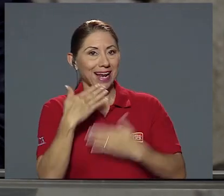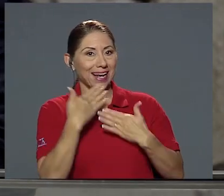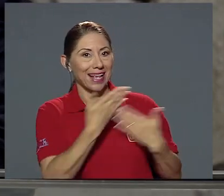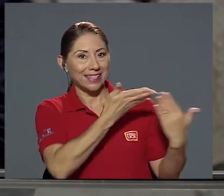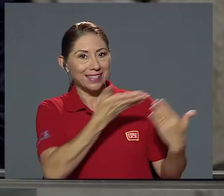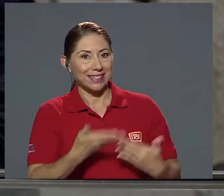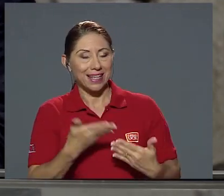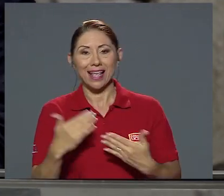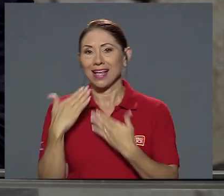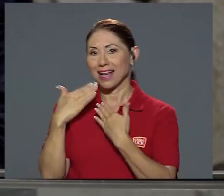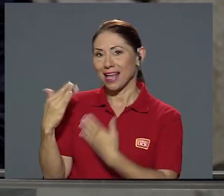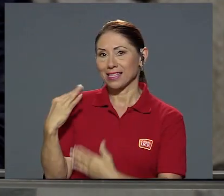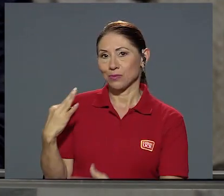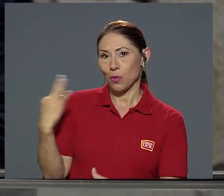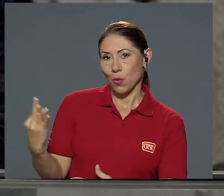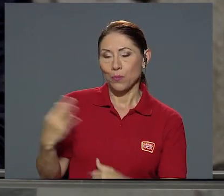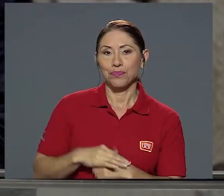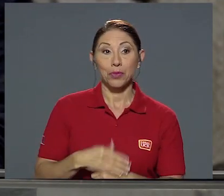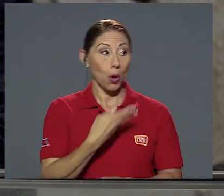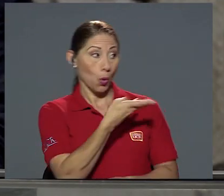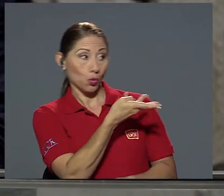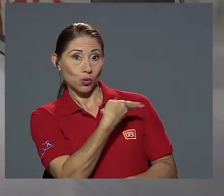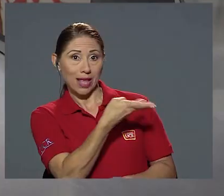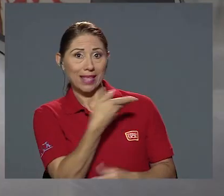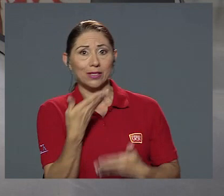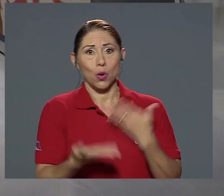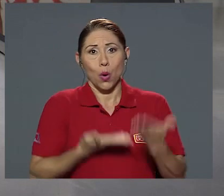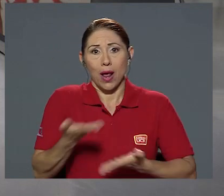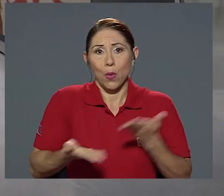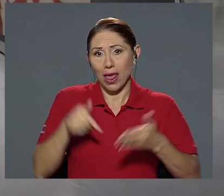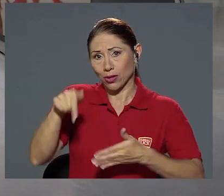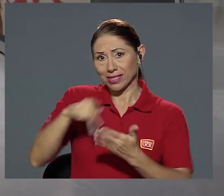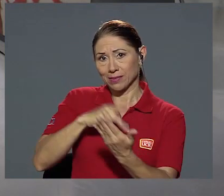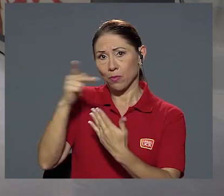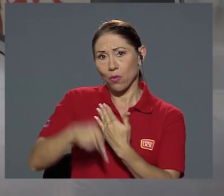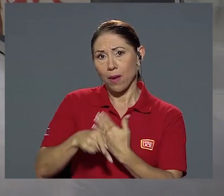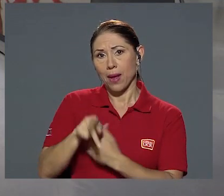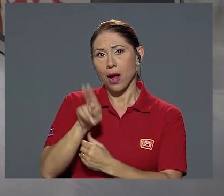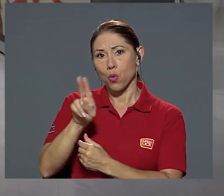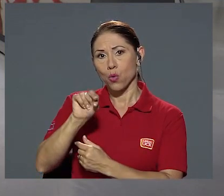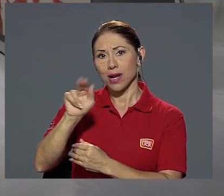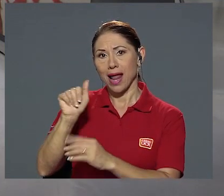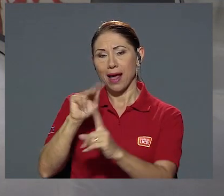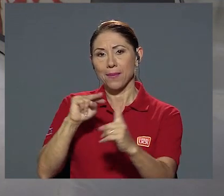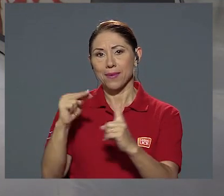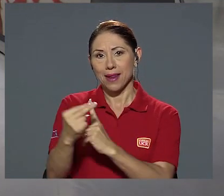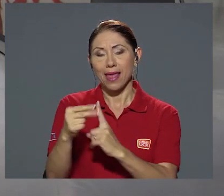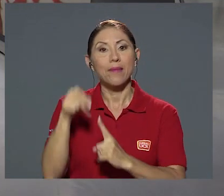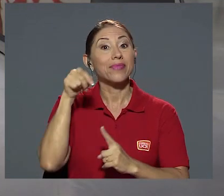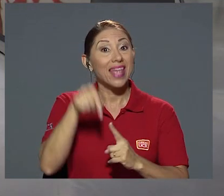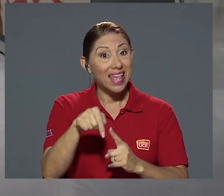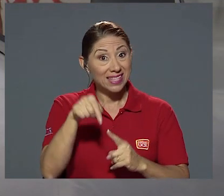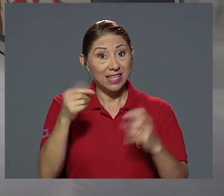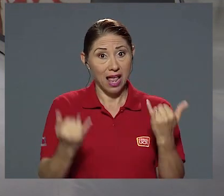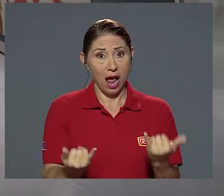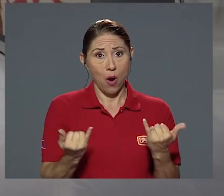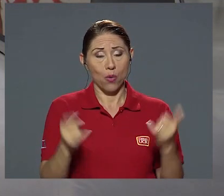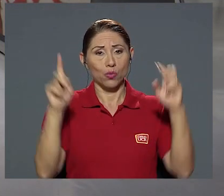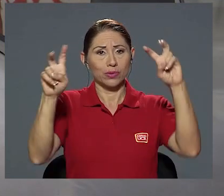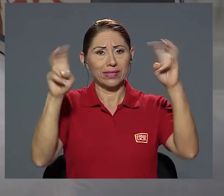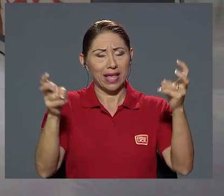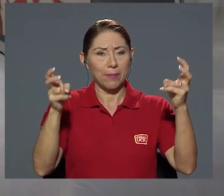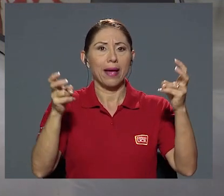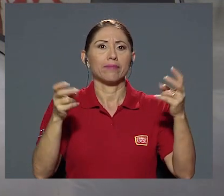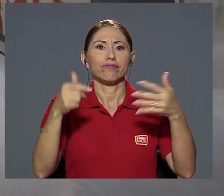Gracias, Alberto, por acompañarnos. Muchas gracias, Maribel, por la invitación. Bueno, ustedes son asiduos colaboradores de Una Mirada y definitivamente este es uno de los tantos temas de los